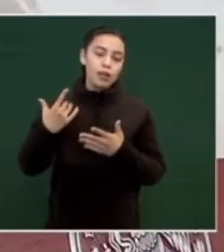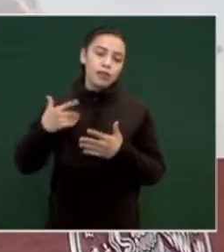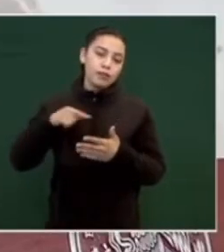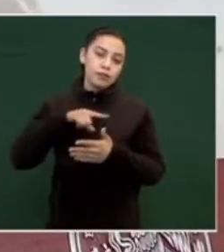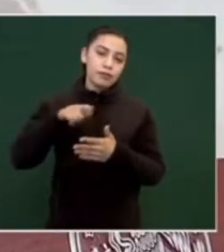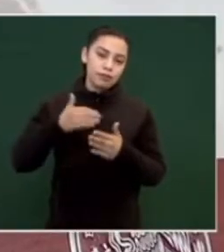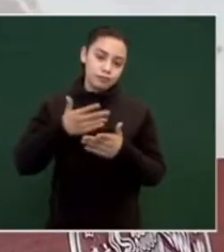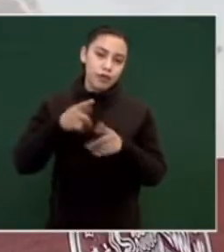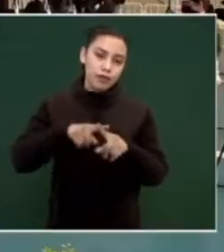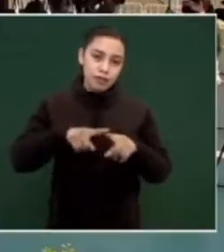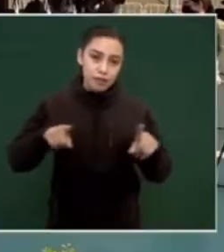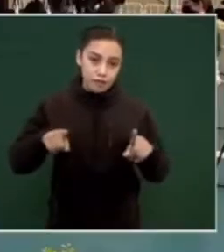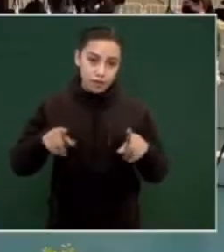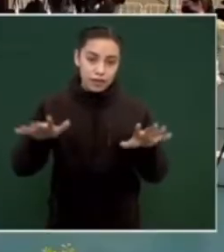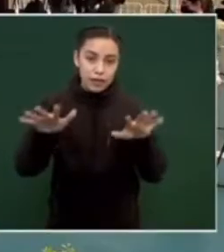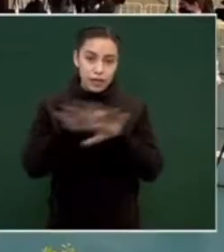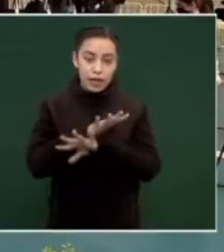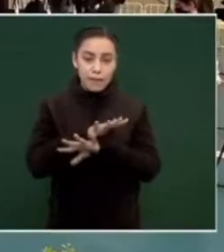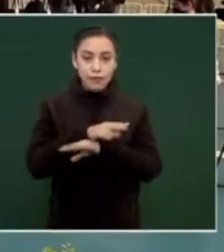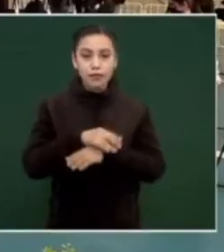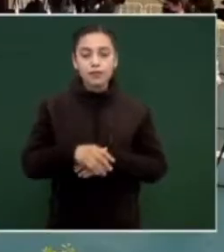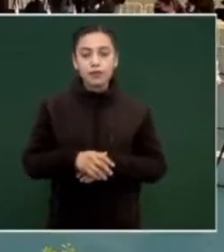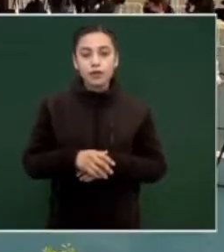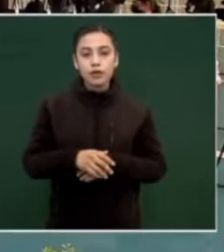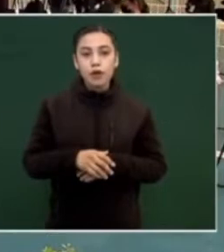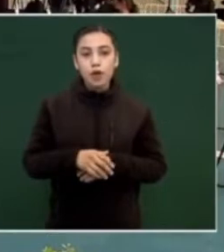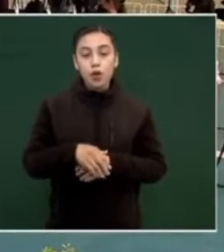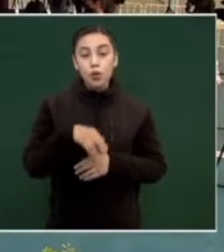una vez me contó don julio scherer